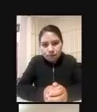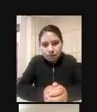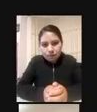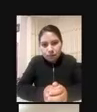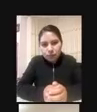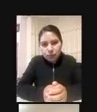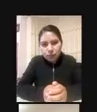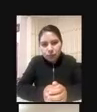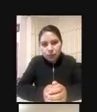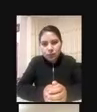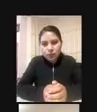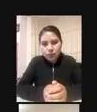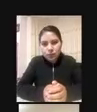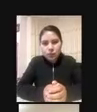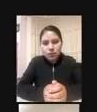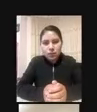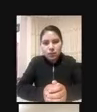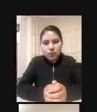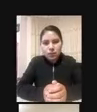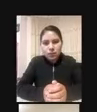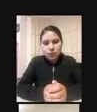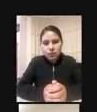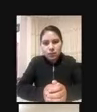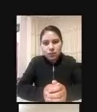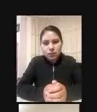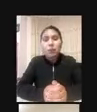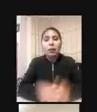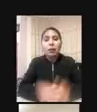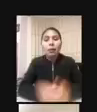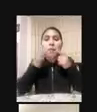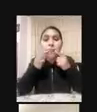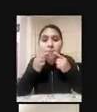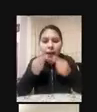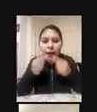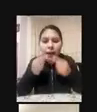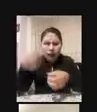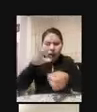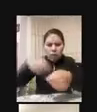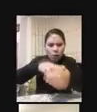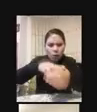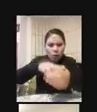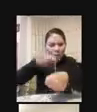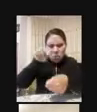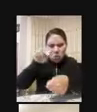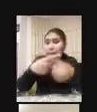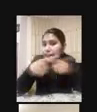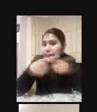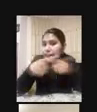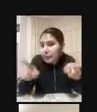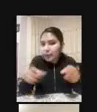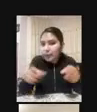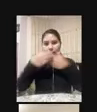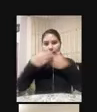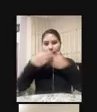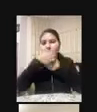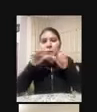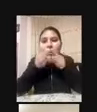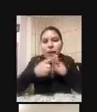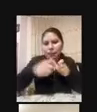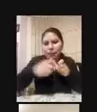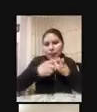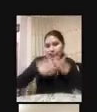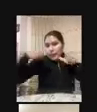sobresale lo que el aspecto agrandado que presenta la lengua. Esto se denomina macroglosia. Esto puede ocurrir cuando la